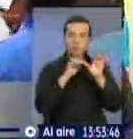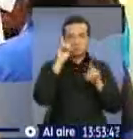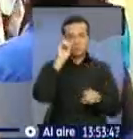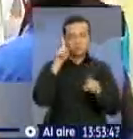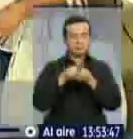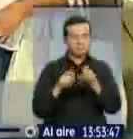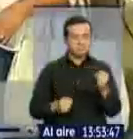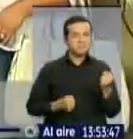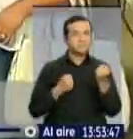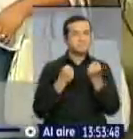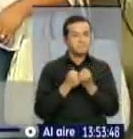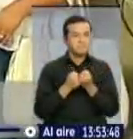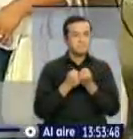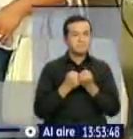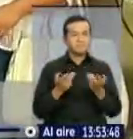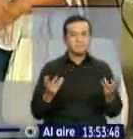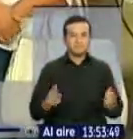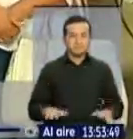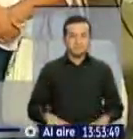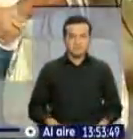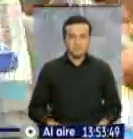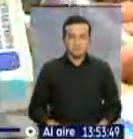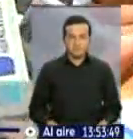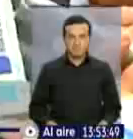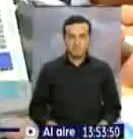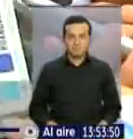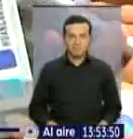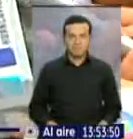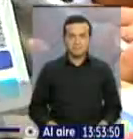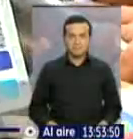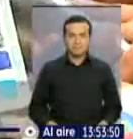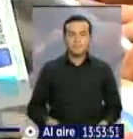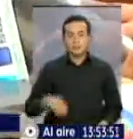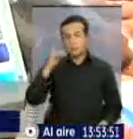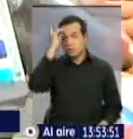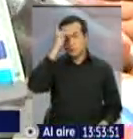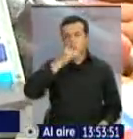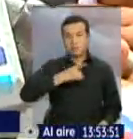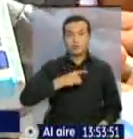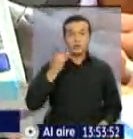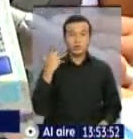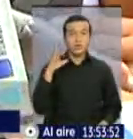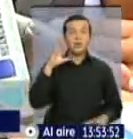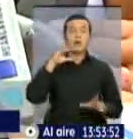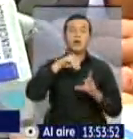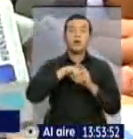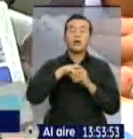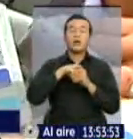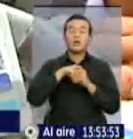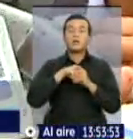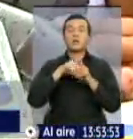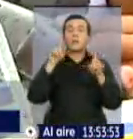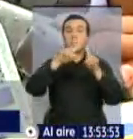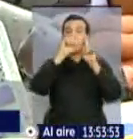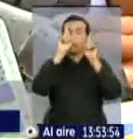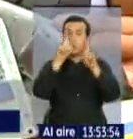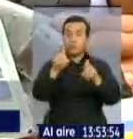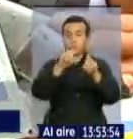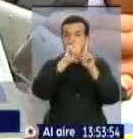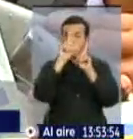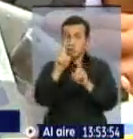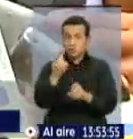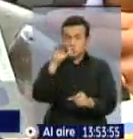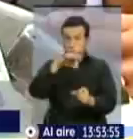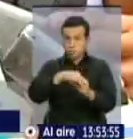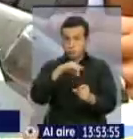Participación Ciudadana y Control Social. La decisión que se ha tomado dentro de la central es de que la consulta tiene que